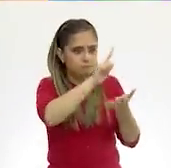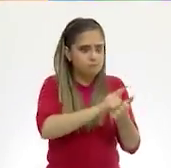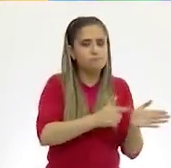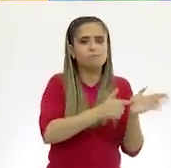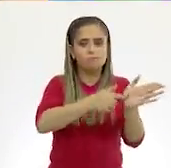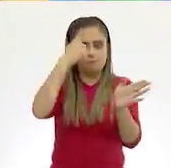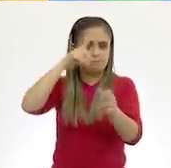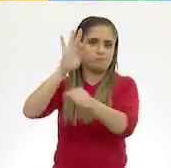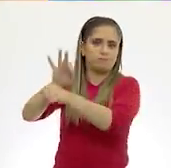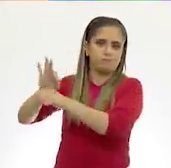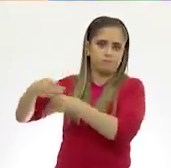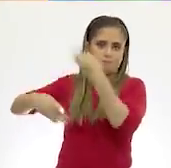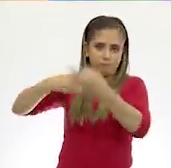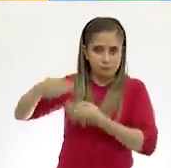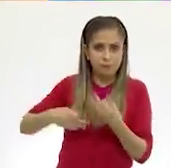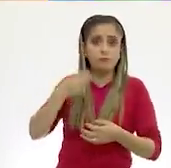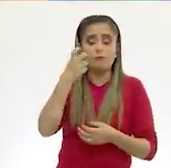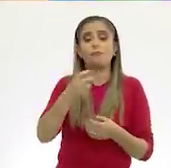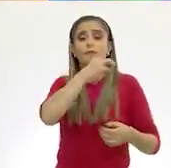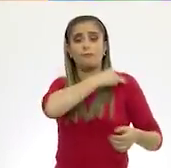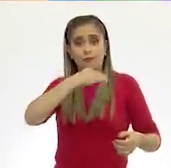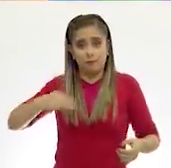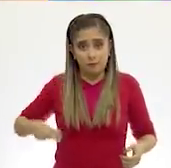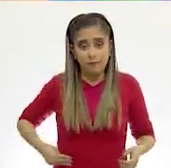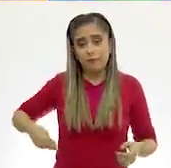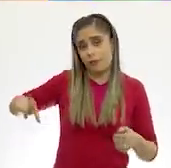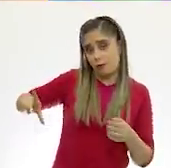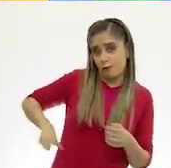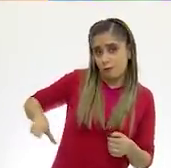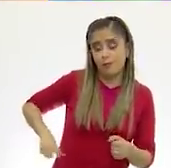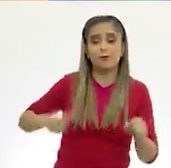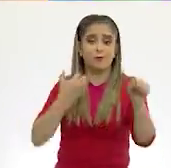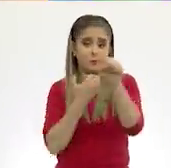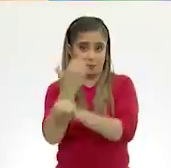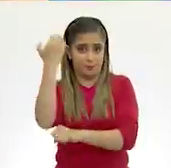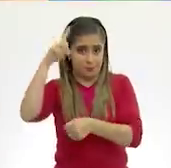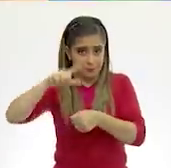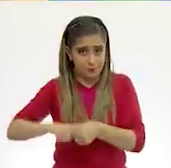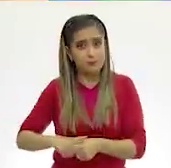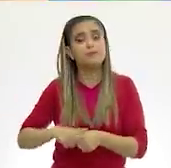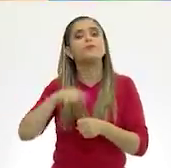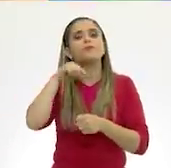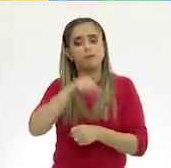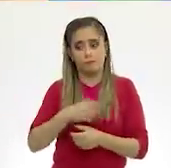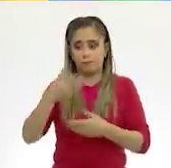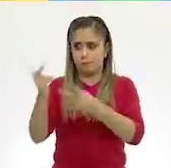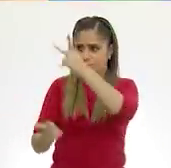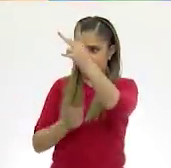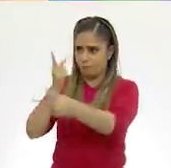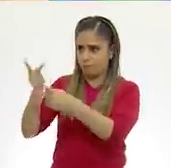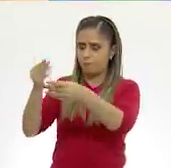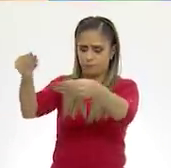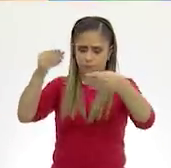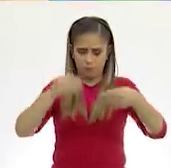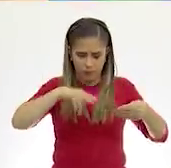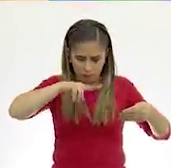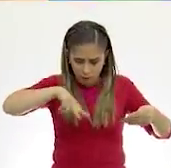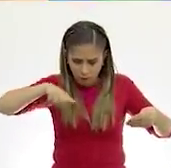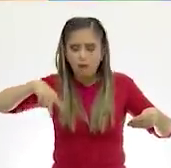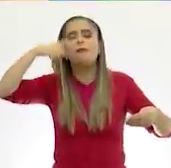Estado, o sea, las autoridades locales, municipales y estatales, solucionar problemas, mejorar la